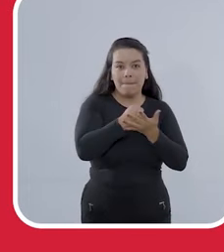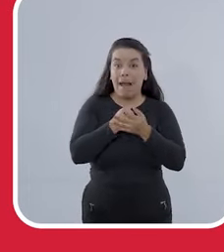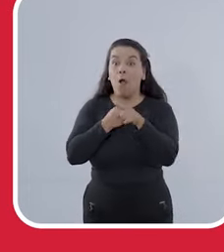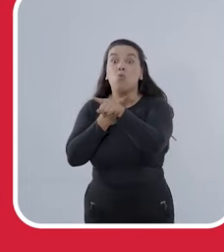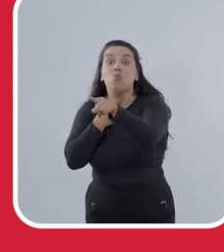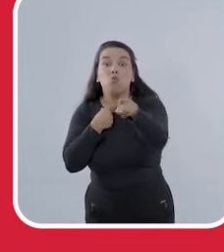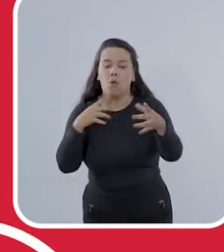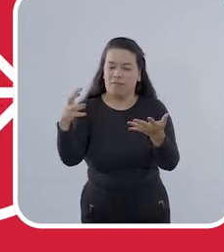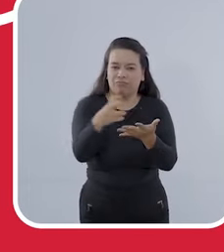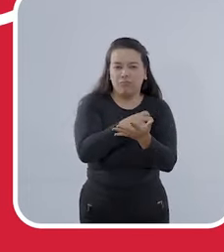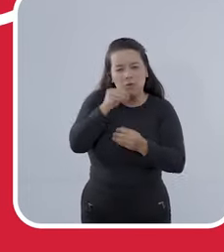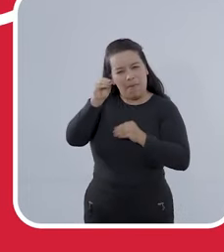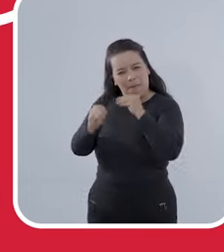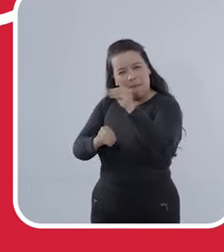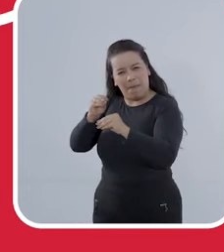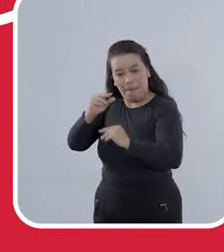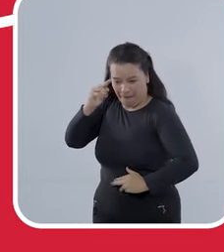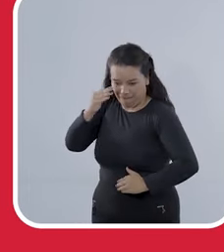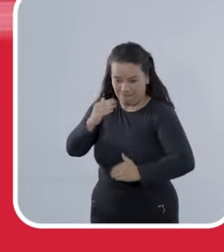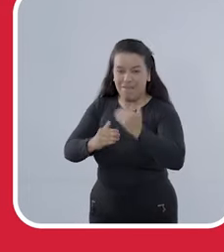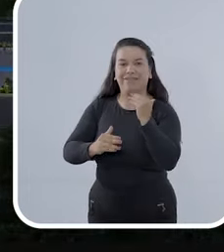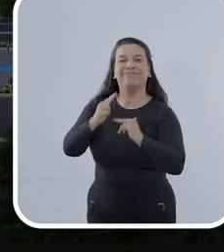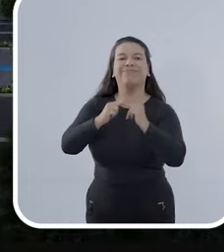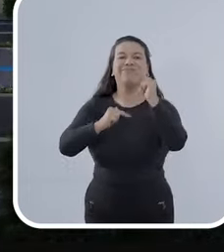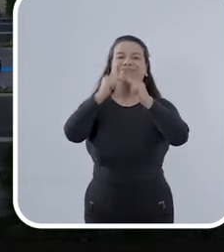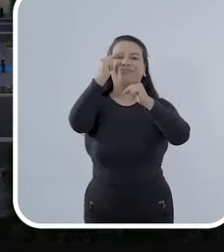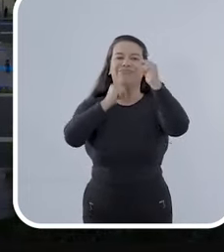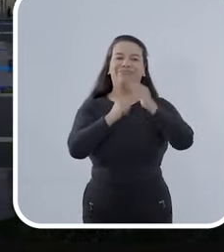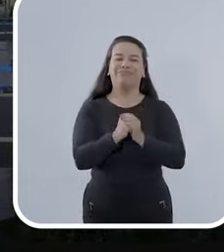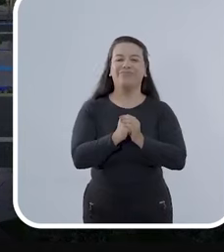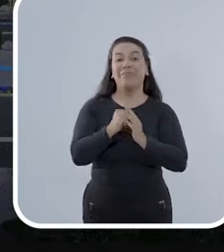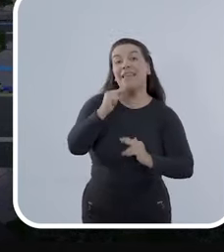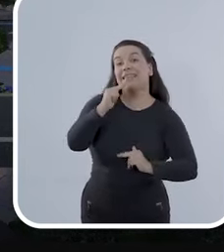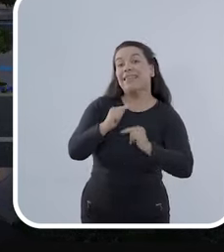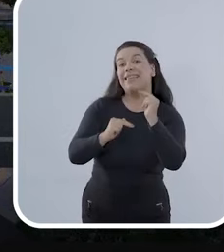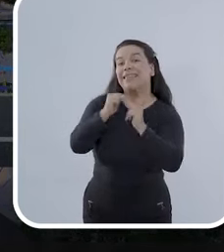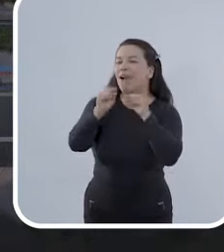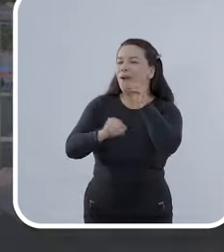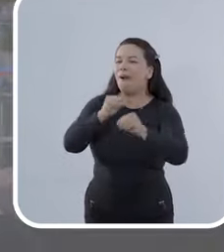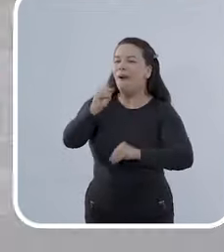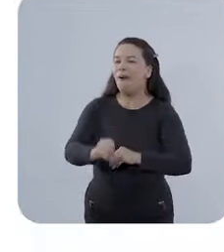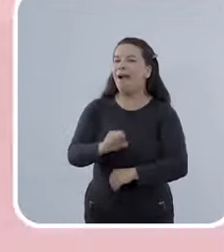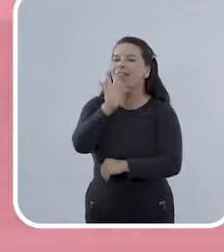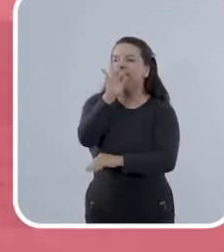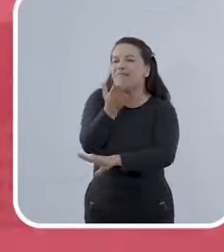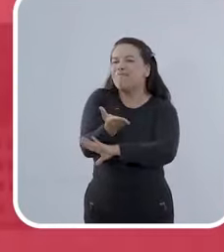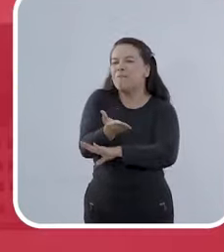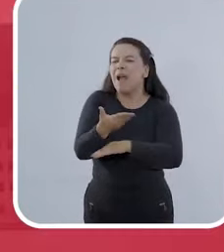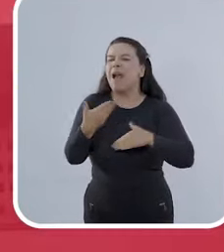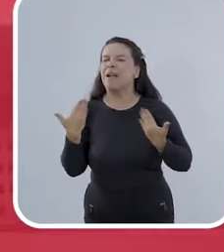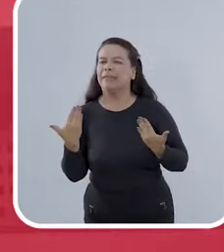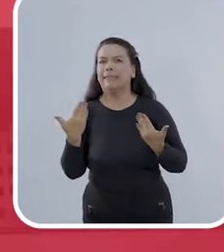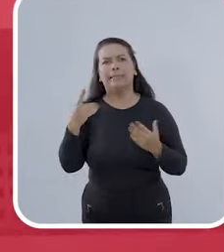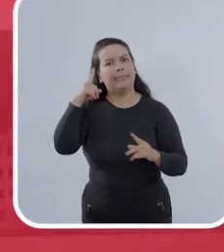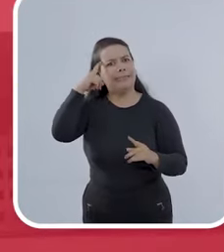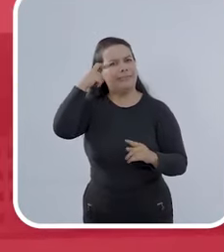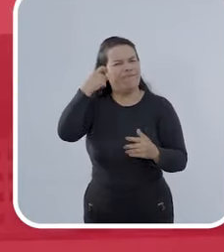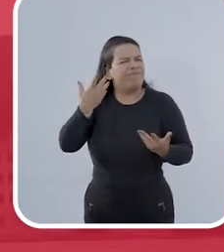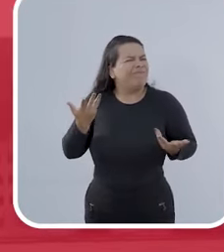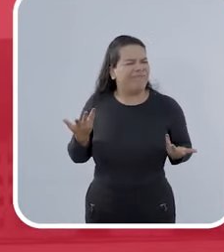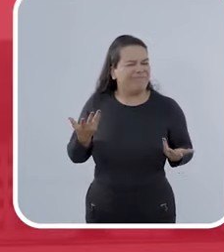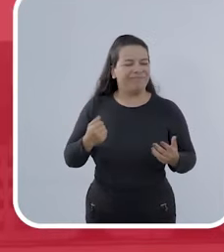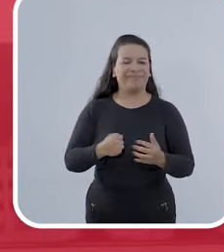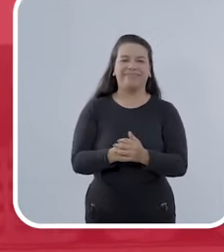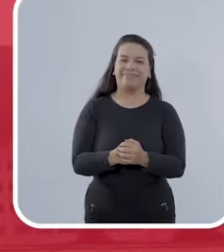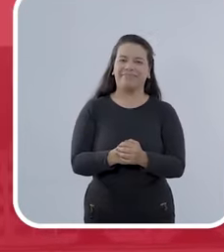por la ciudadanía. El diseño de las tres propuestas planteó los siguientes desafíos. Desde el punto de vista histórico y artístico,